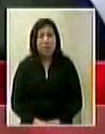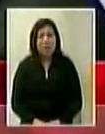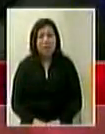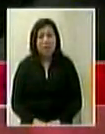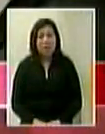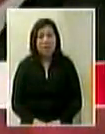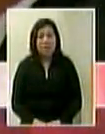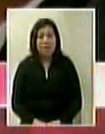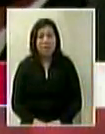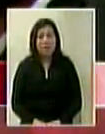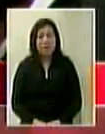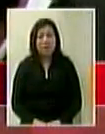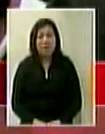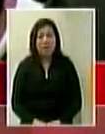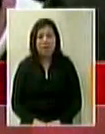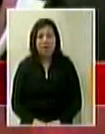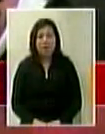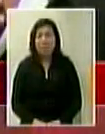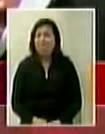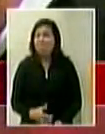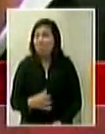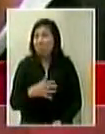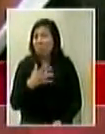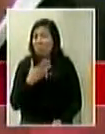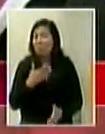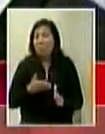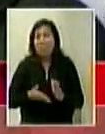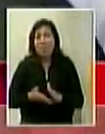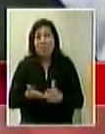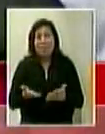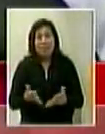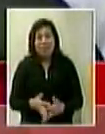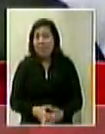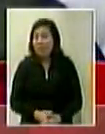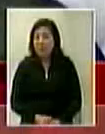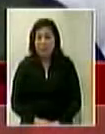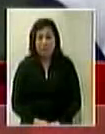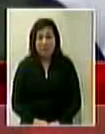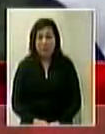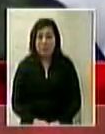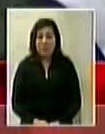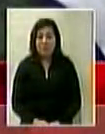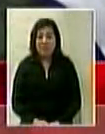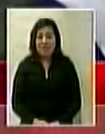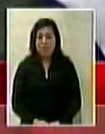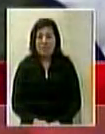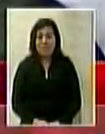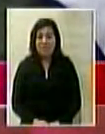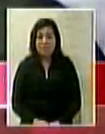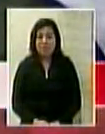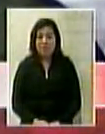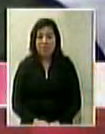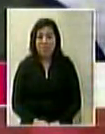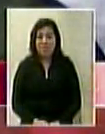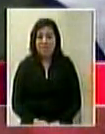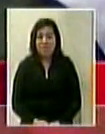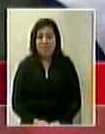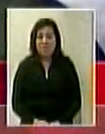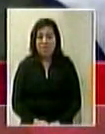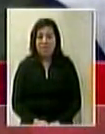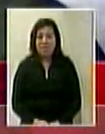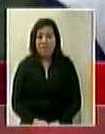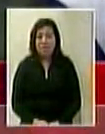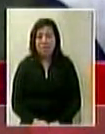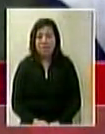mañana viendo cuántos muertos hay, no sé quiénes han escapado, qué evasiones hay, ¿no? Entonces, hay que tener, en ese sentido,